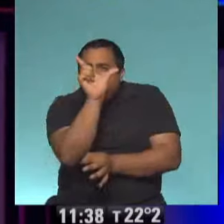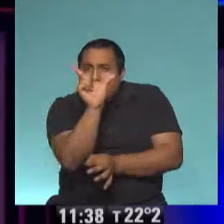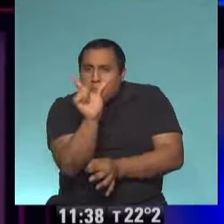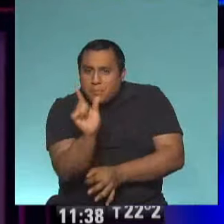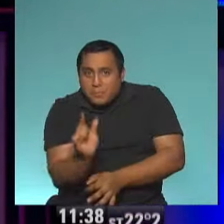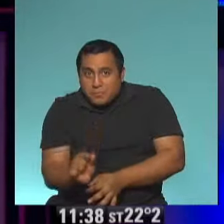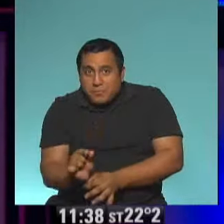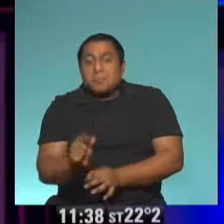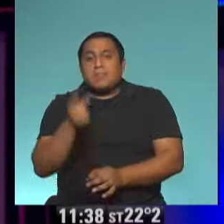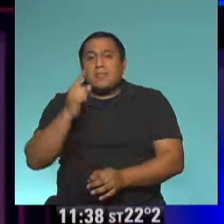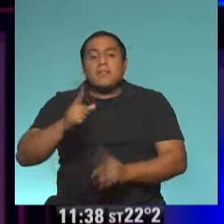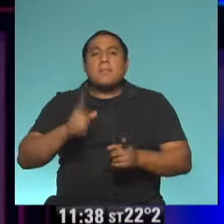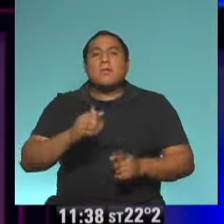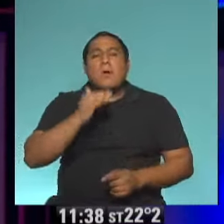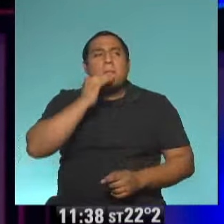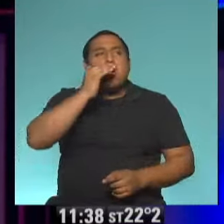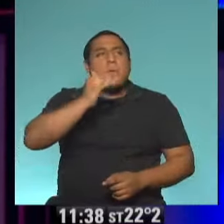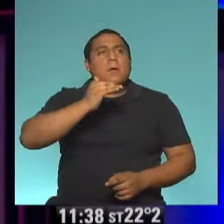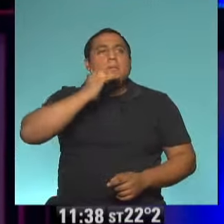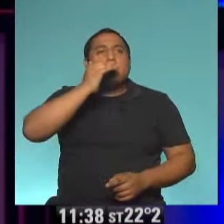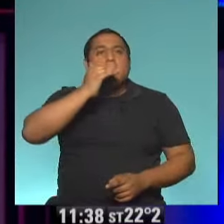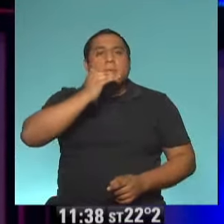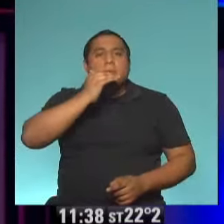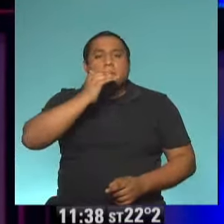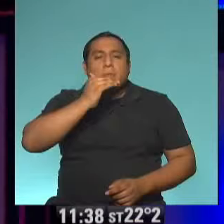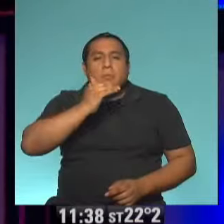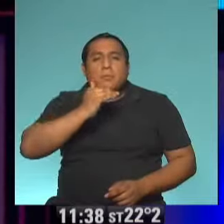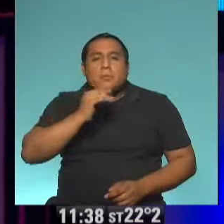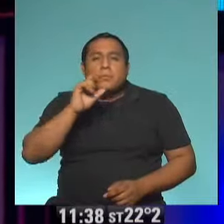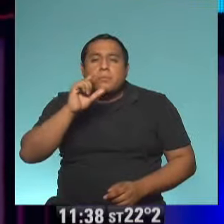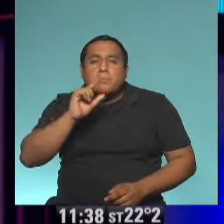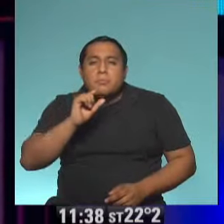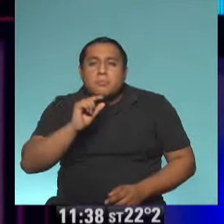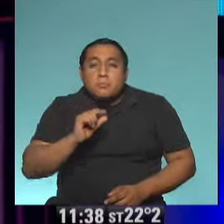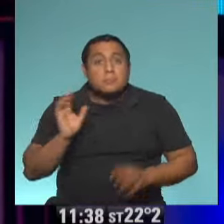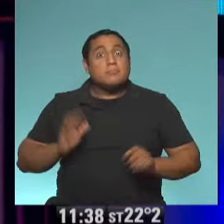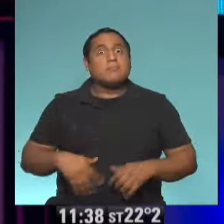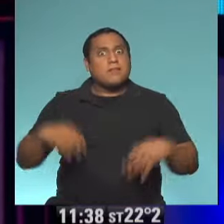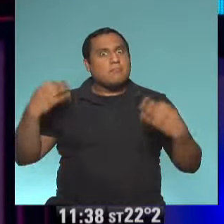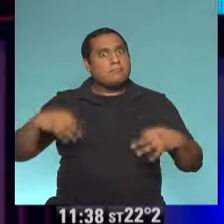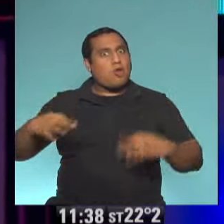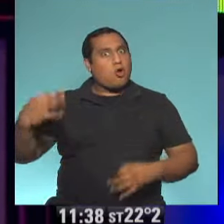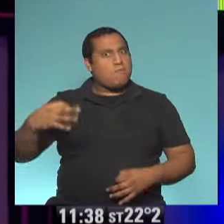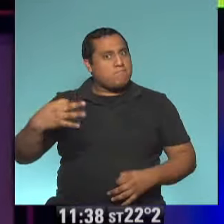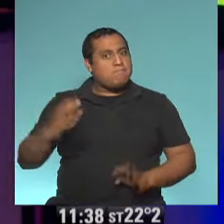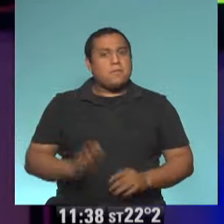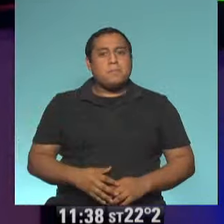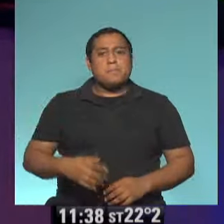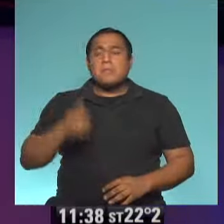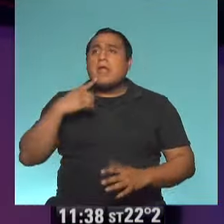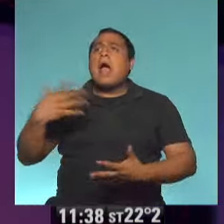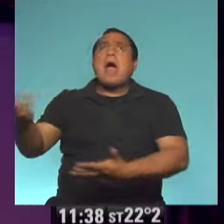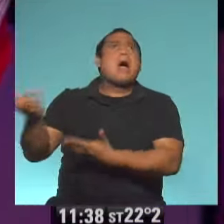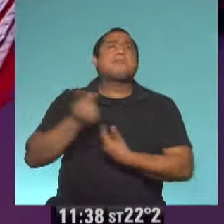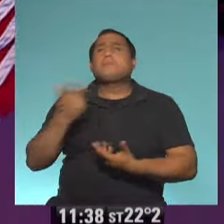la manera en la que están escritas las palabras de esta forma? Muy original. ¡Socorro!